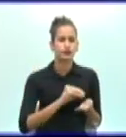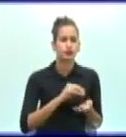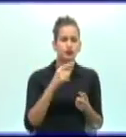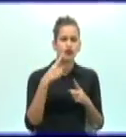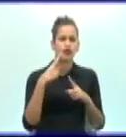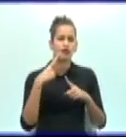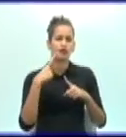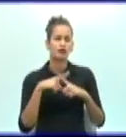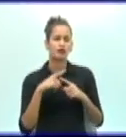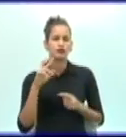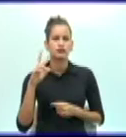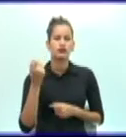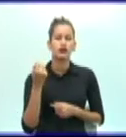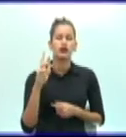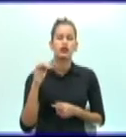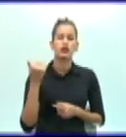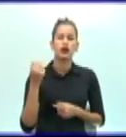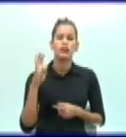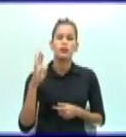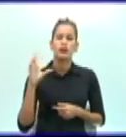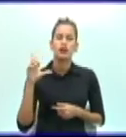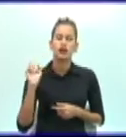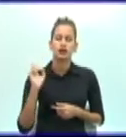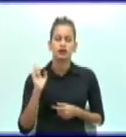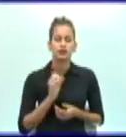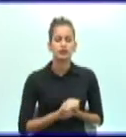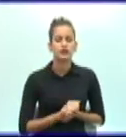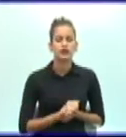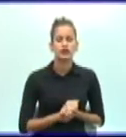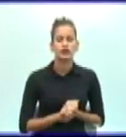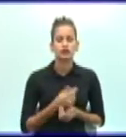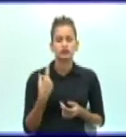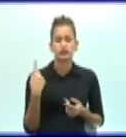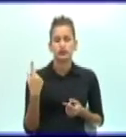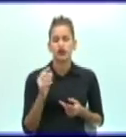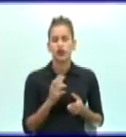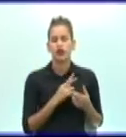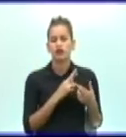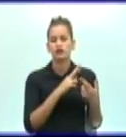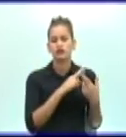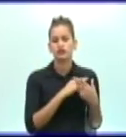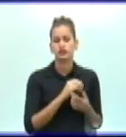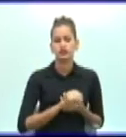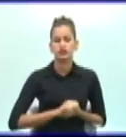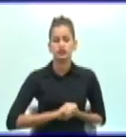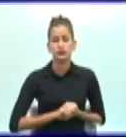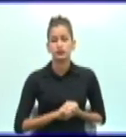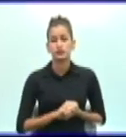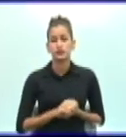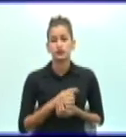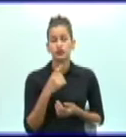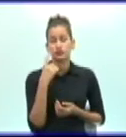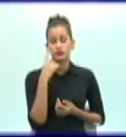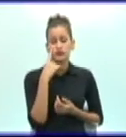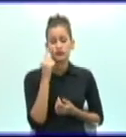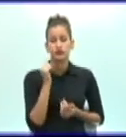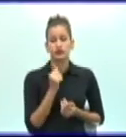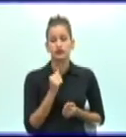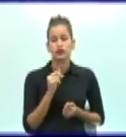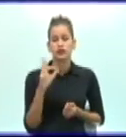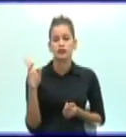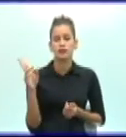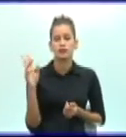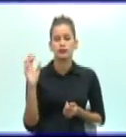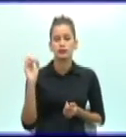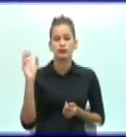X. Establecemos las razones. Como estamos en presencia de una